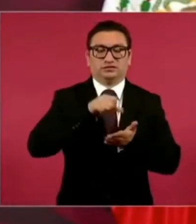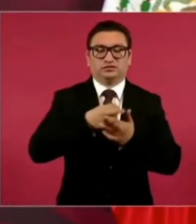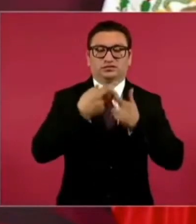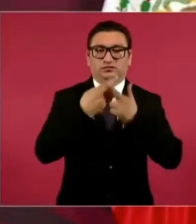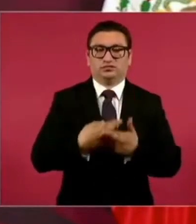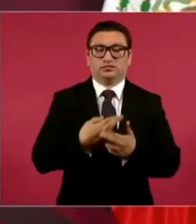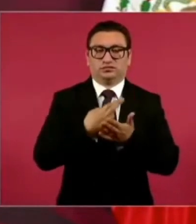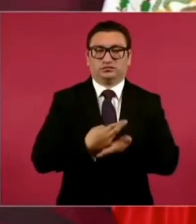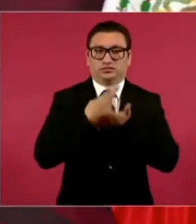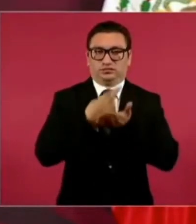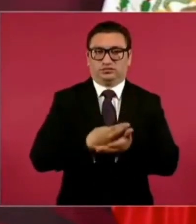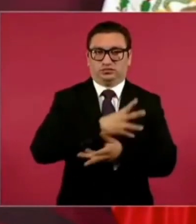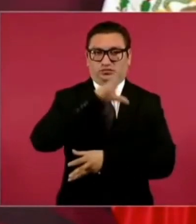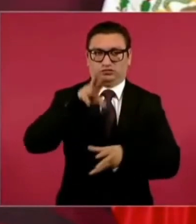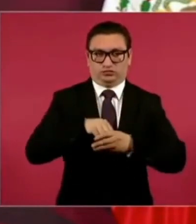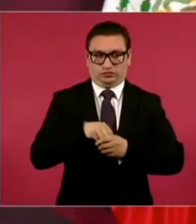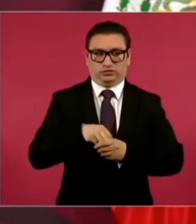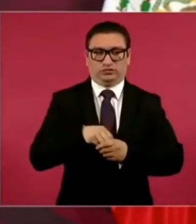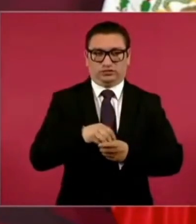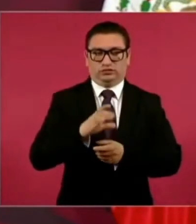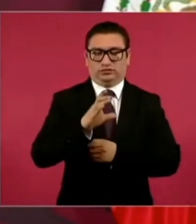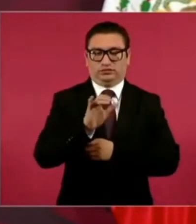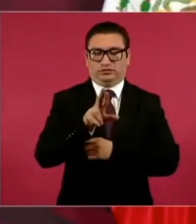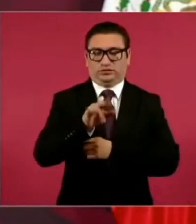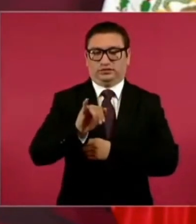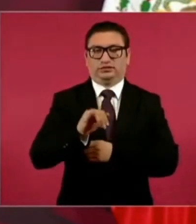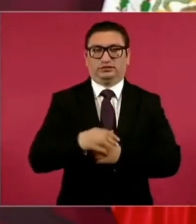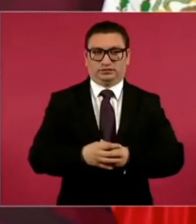Rehabilitación Integral, el CRI,